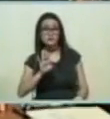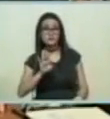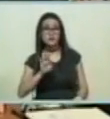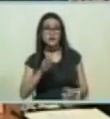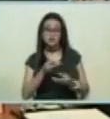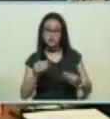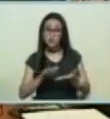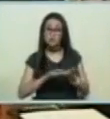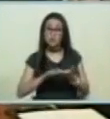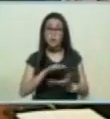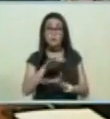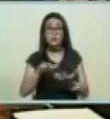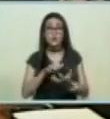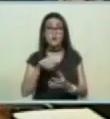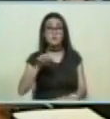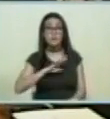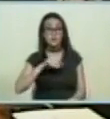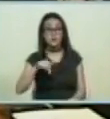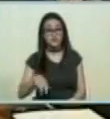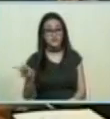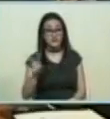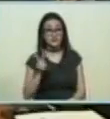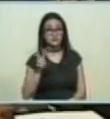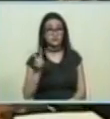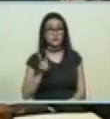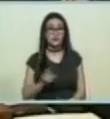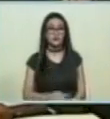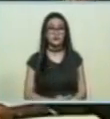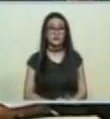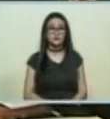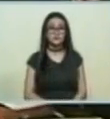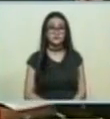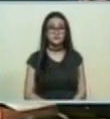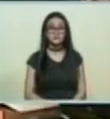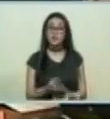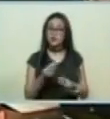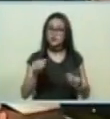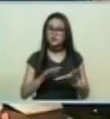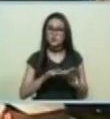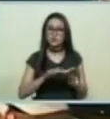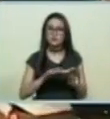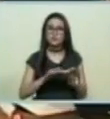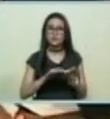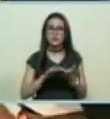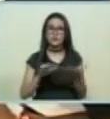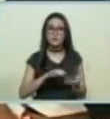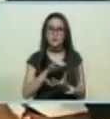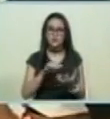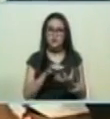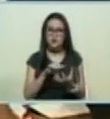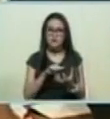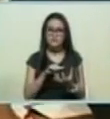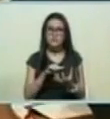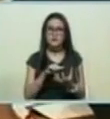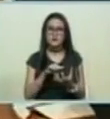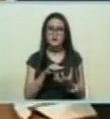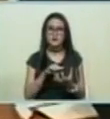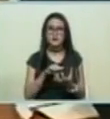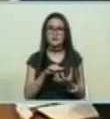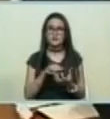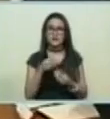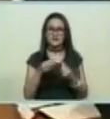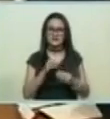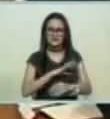y a la solución de los problemas de Venezuela. A la solución de los problemas y a la construcción de la